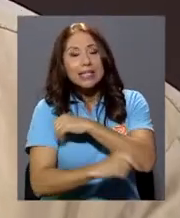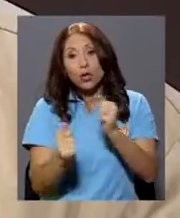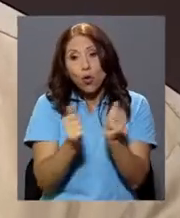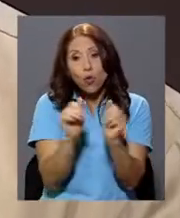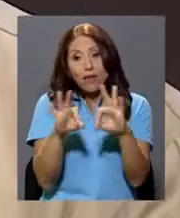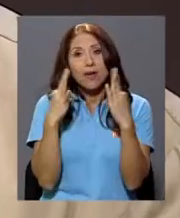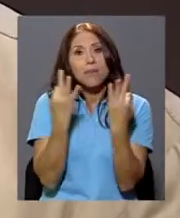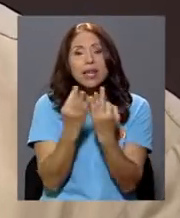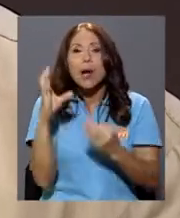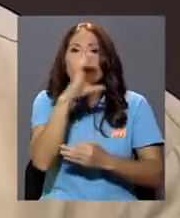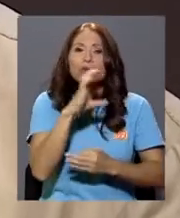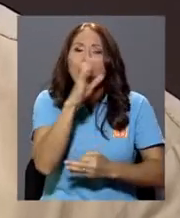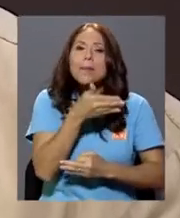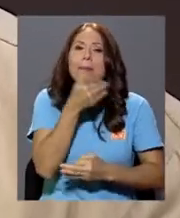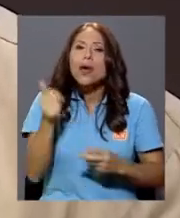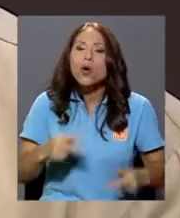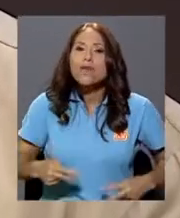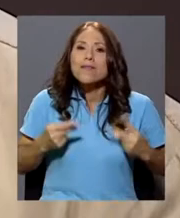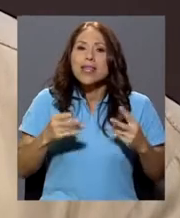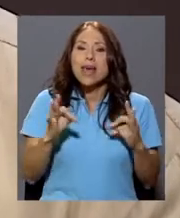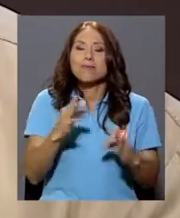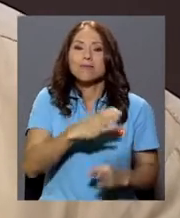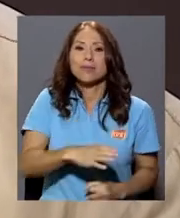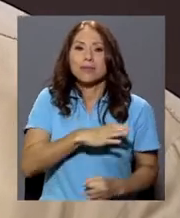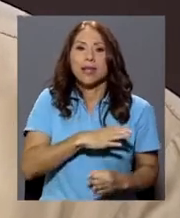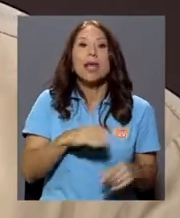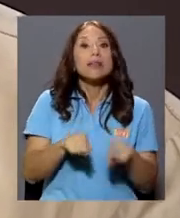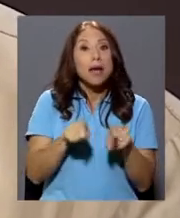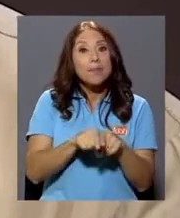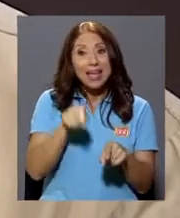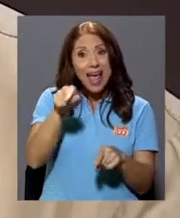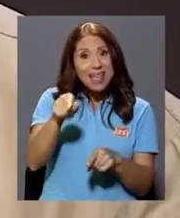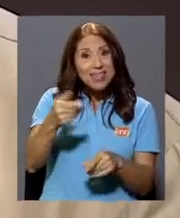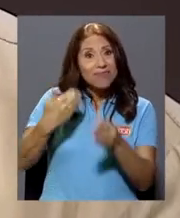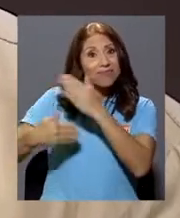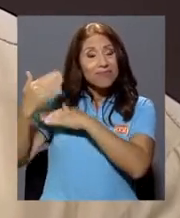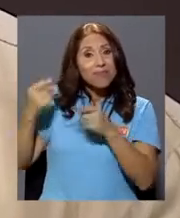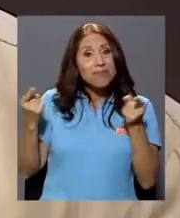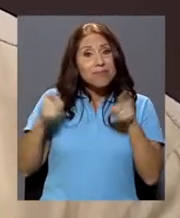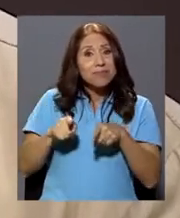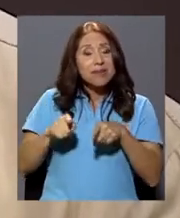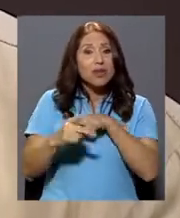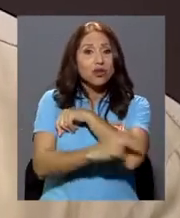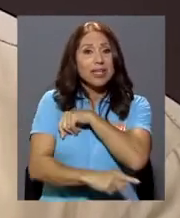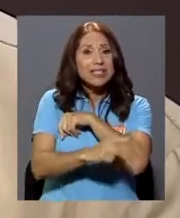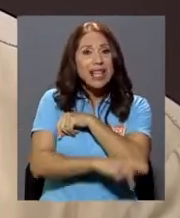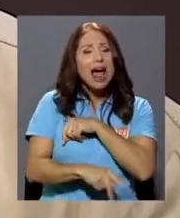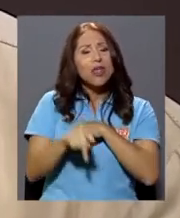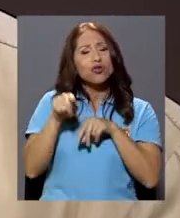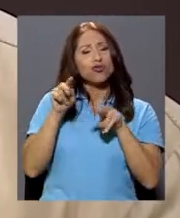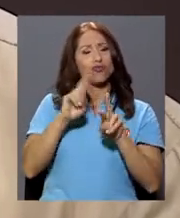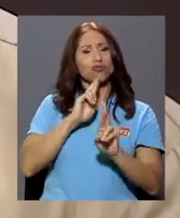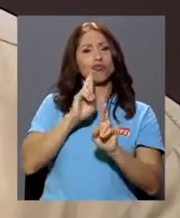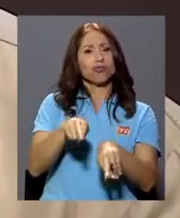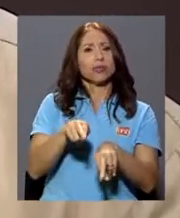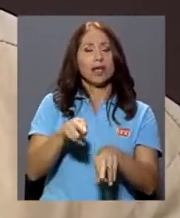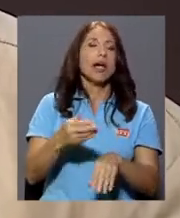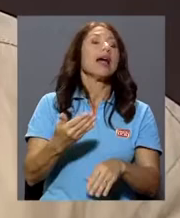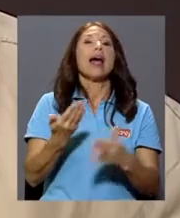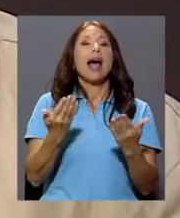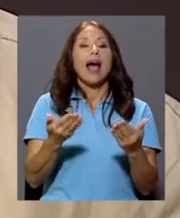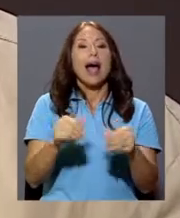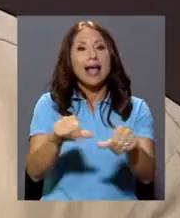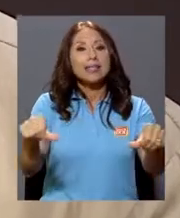familia, y también ahí los estados reaccionaban. Antes, sobre todo, fundamentalmente, el sector de